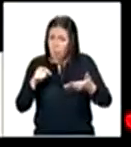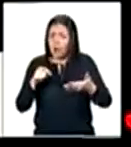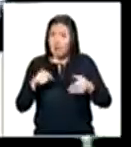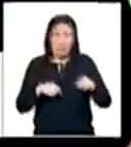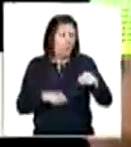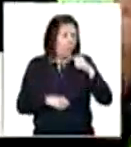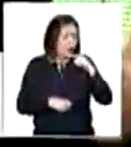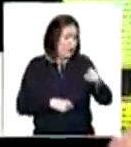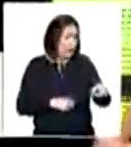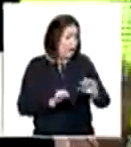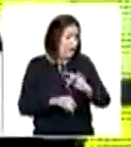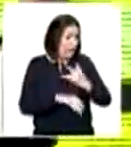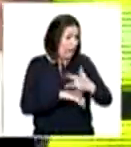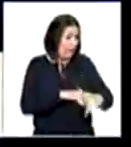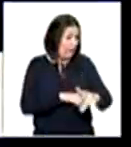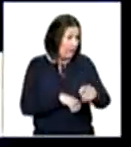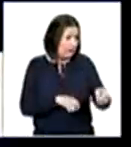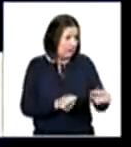estuvo presente.